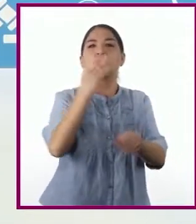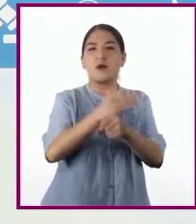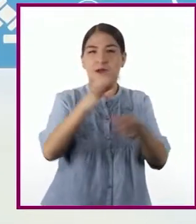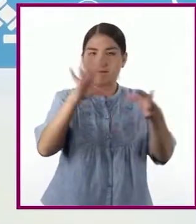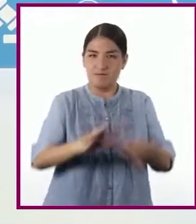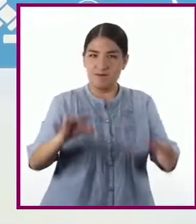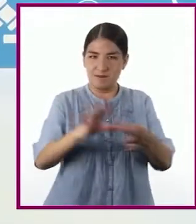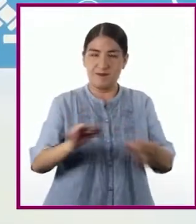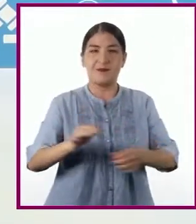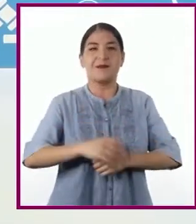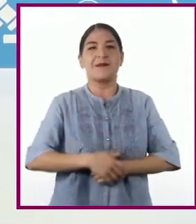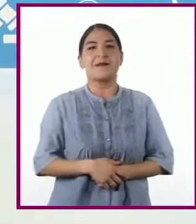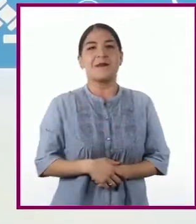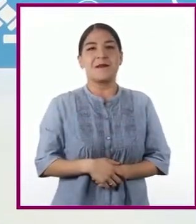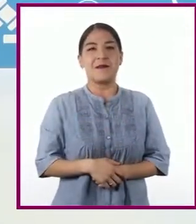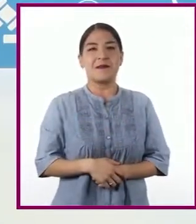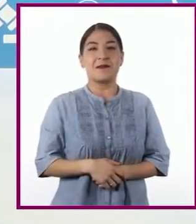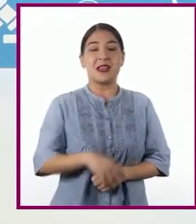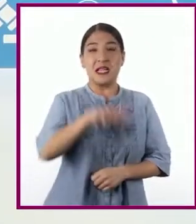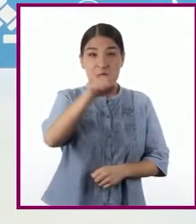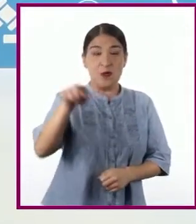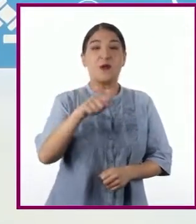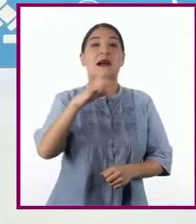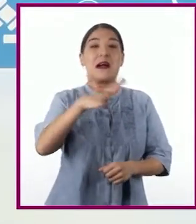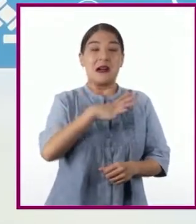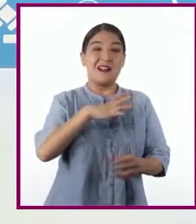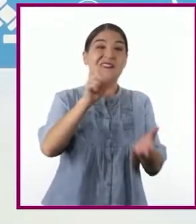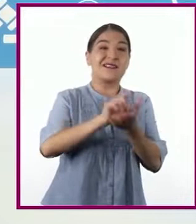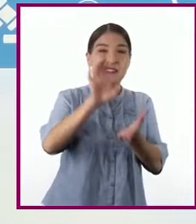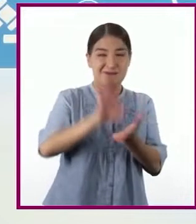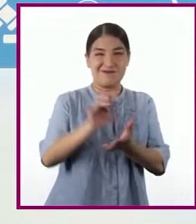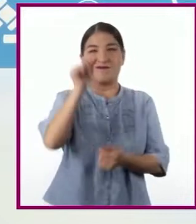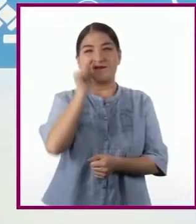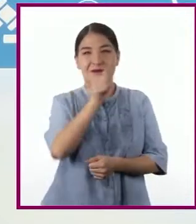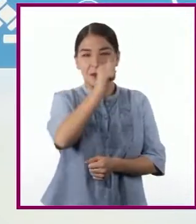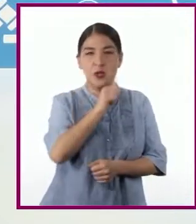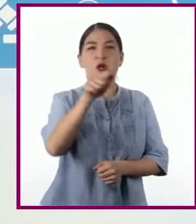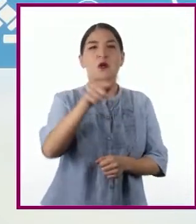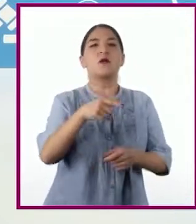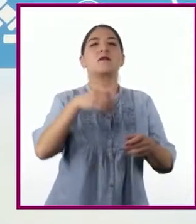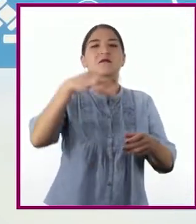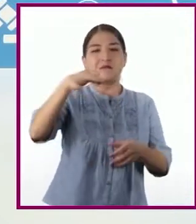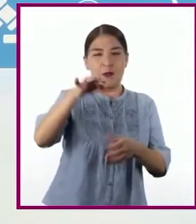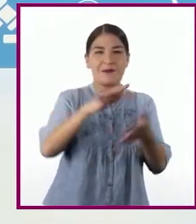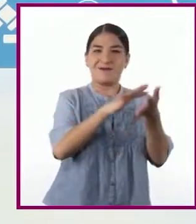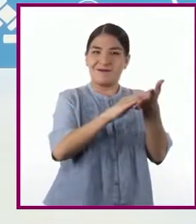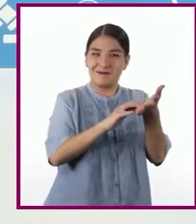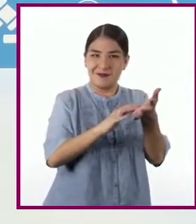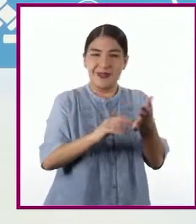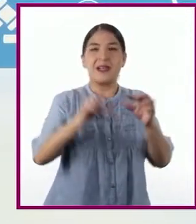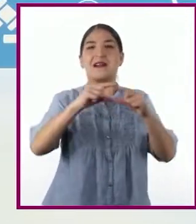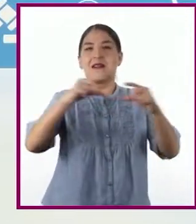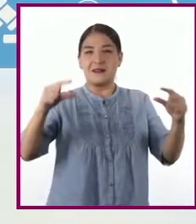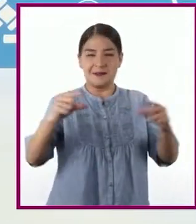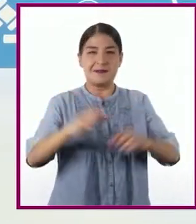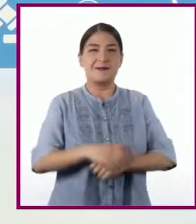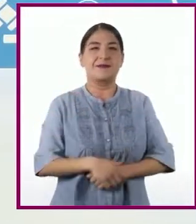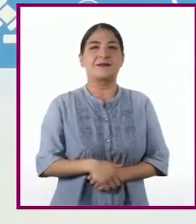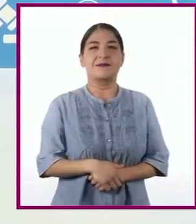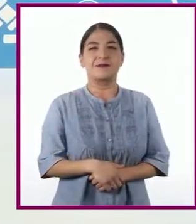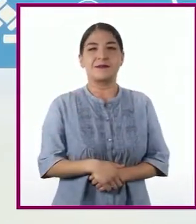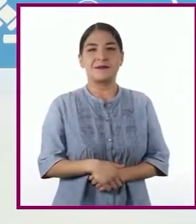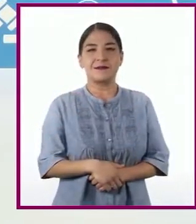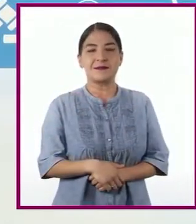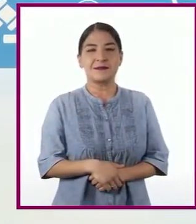tratando. Si tienen discapacidad visual, preparen sus hojas Leyer, punzón y regleta.